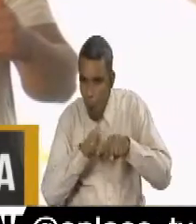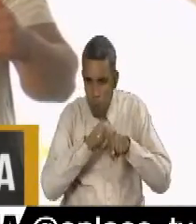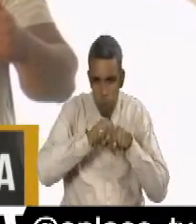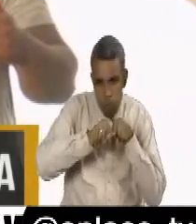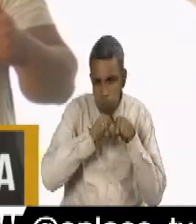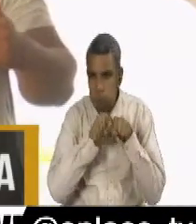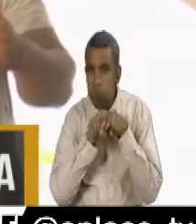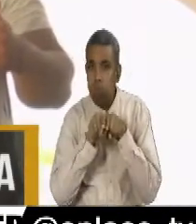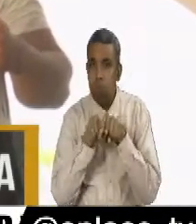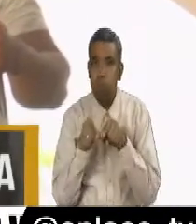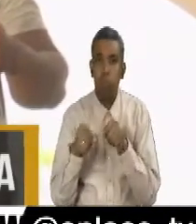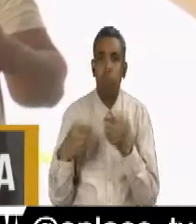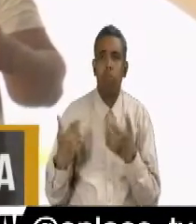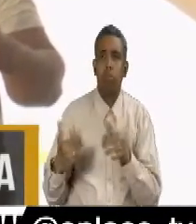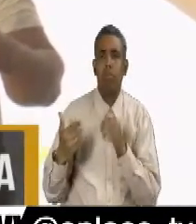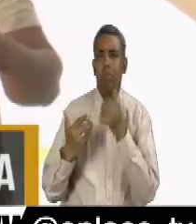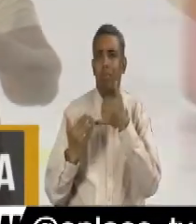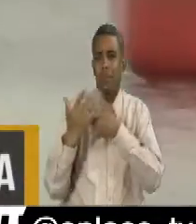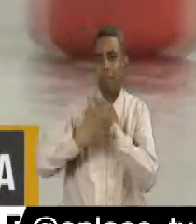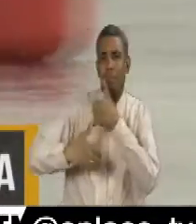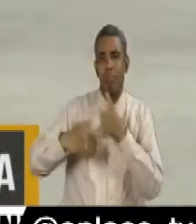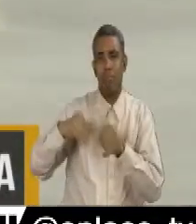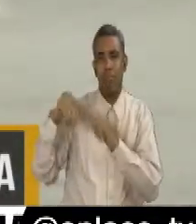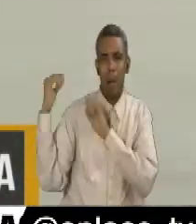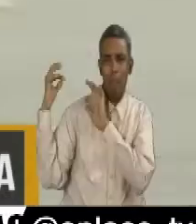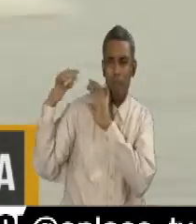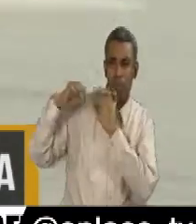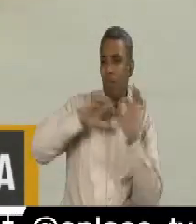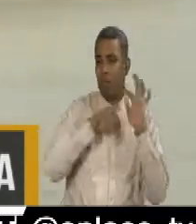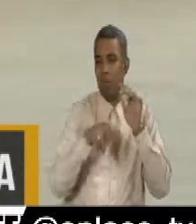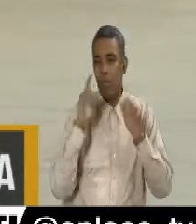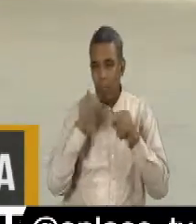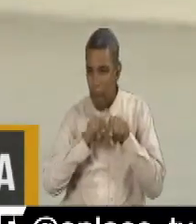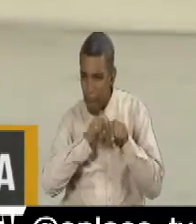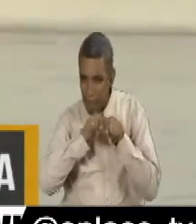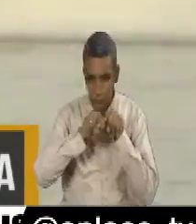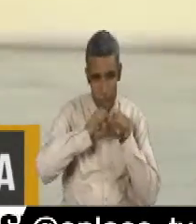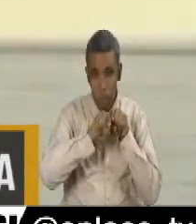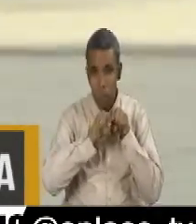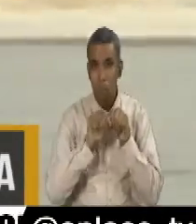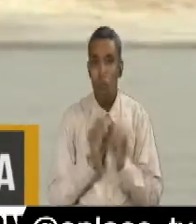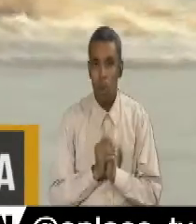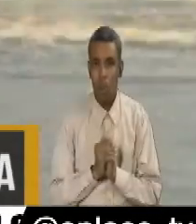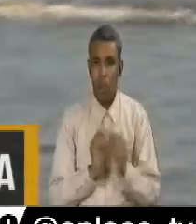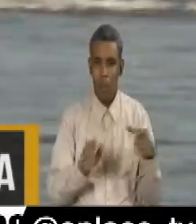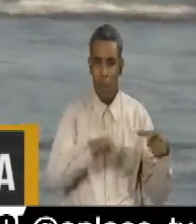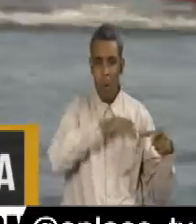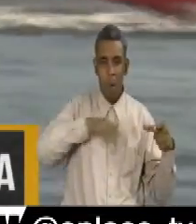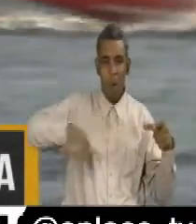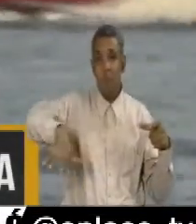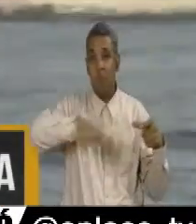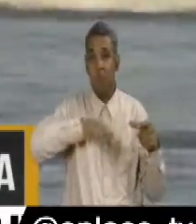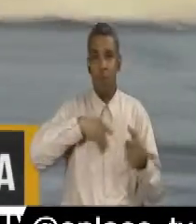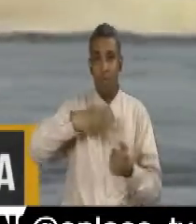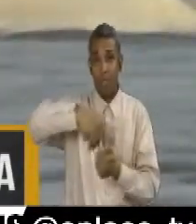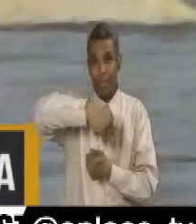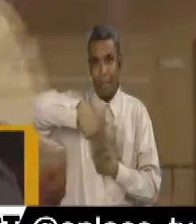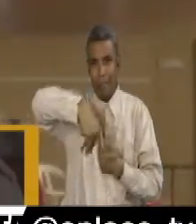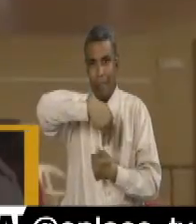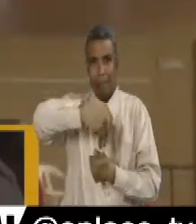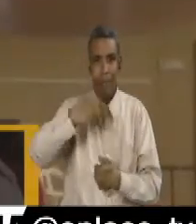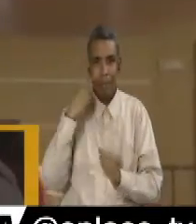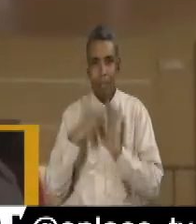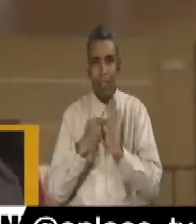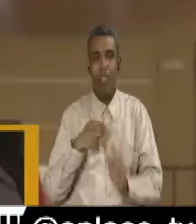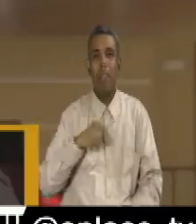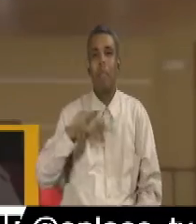dieron cita en la exitosa jornada de la segunda válida nacional de motonáutica que tuvo como escenario la imponente Ciénaga San Silvestre.